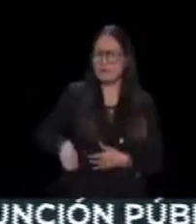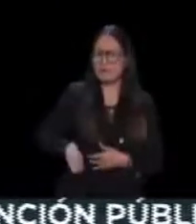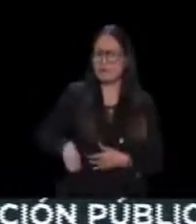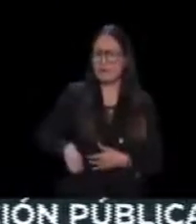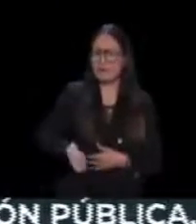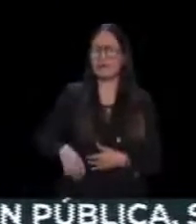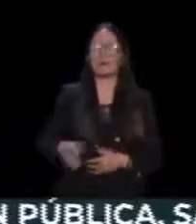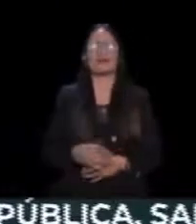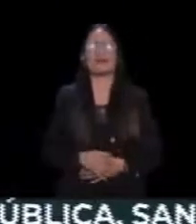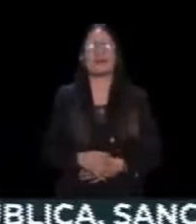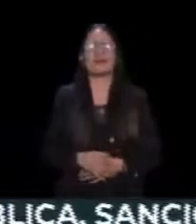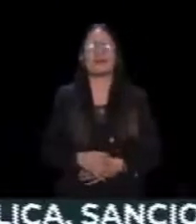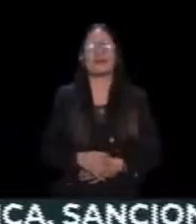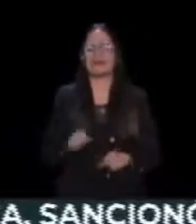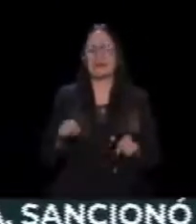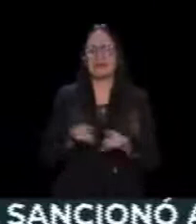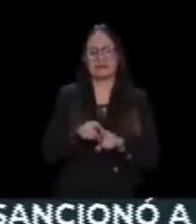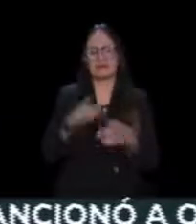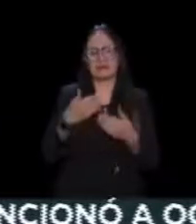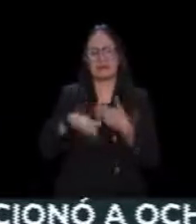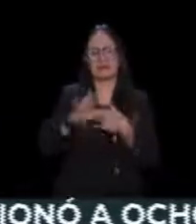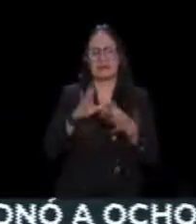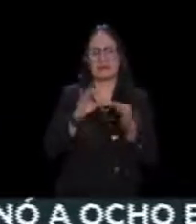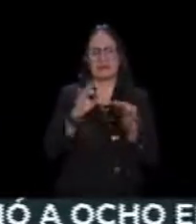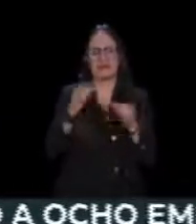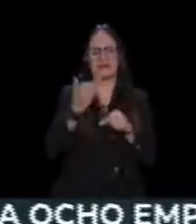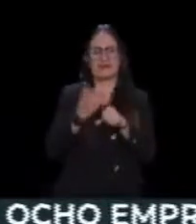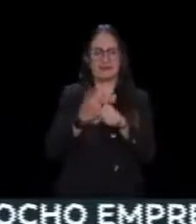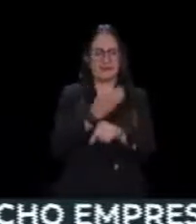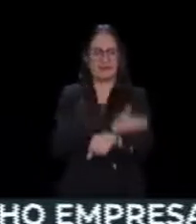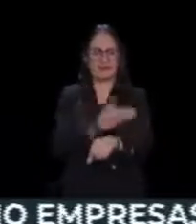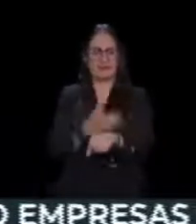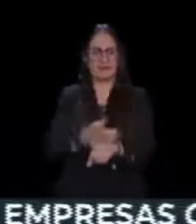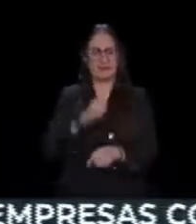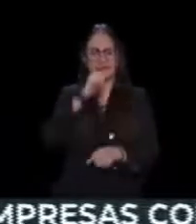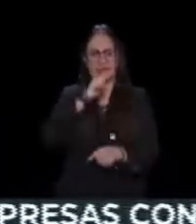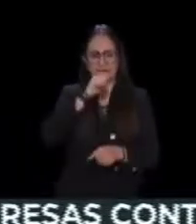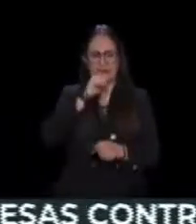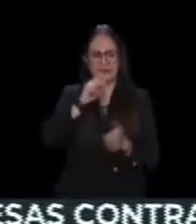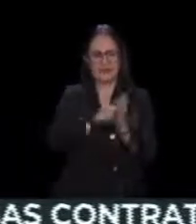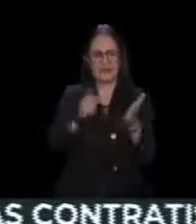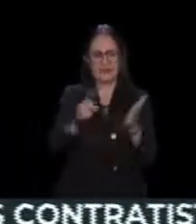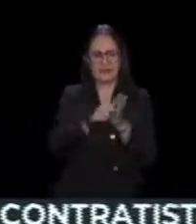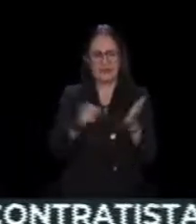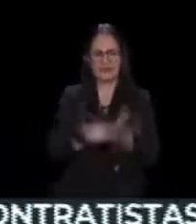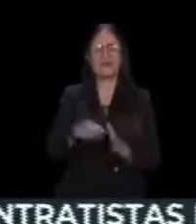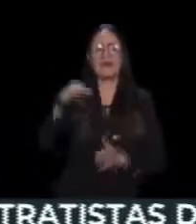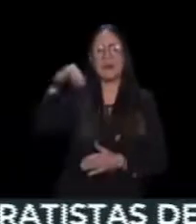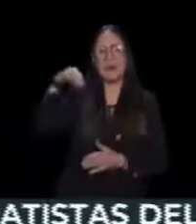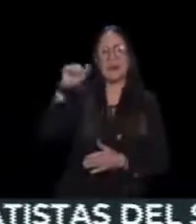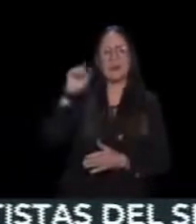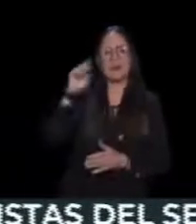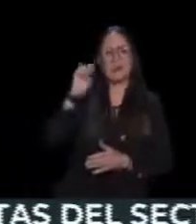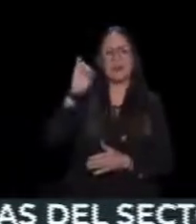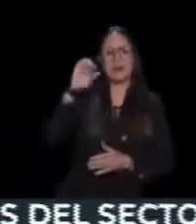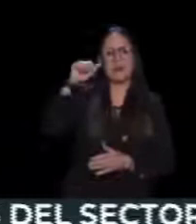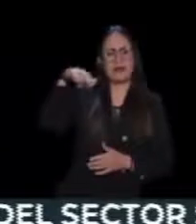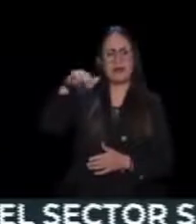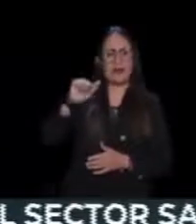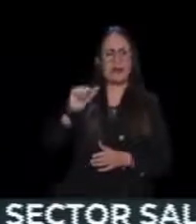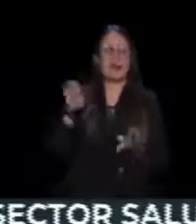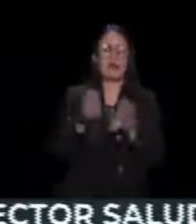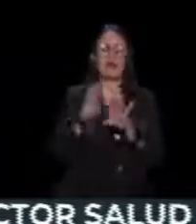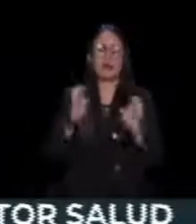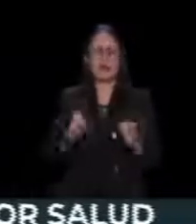ellas vamos a hablar. Pero vamos con nuestros compañeros reporteros. Mariana Sánchez, muy buenas noches, ¿cómo